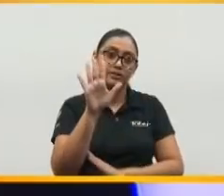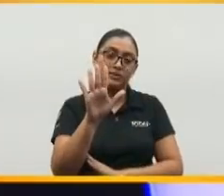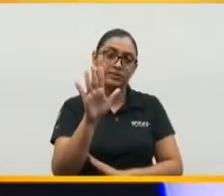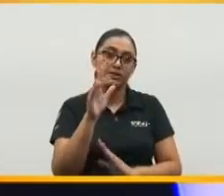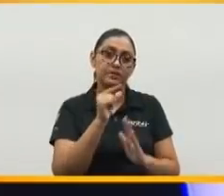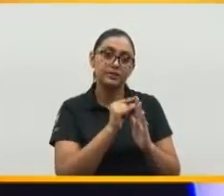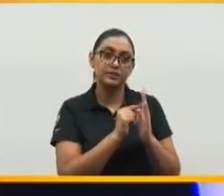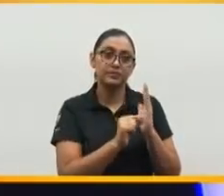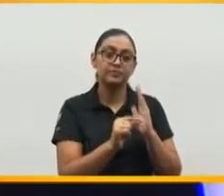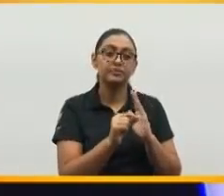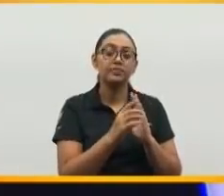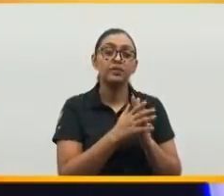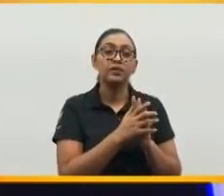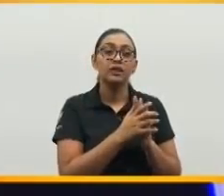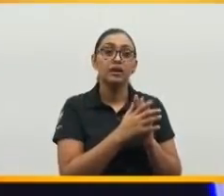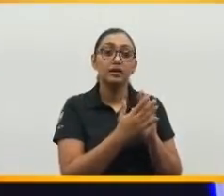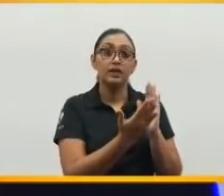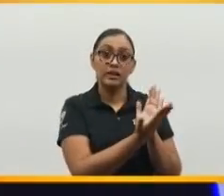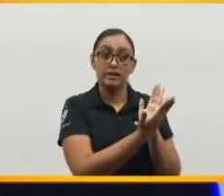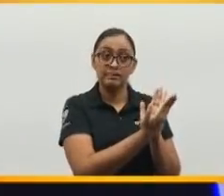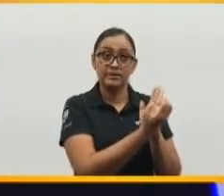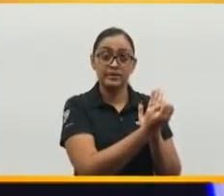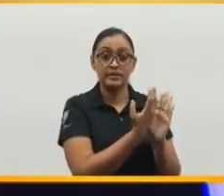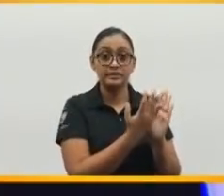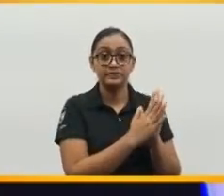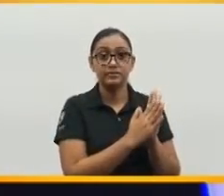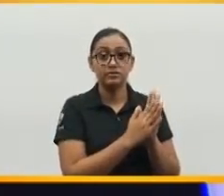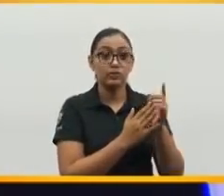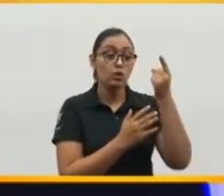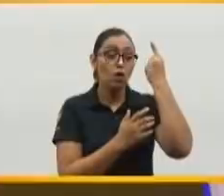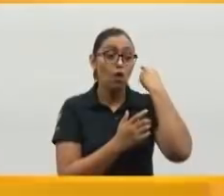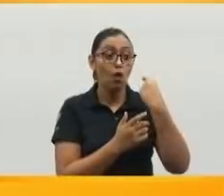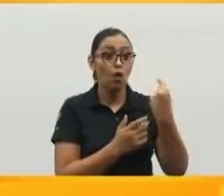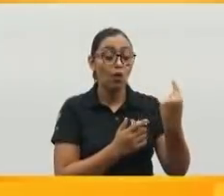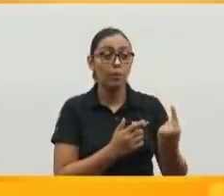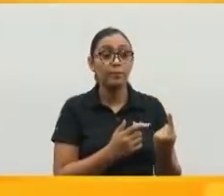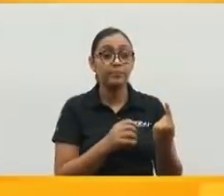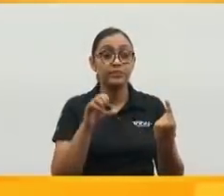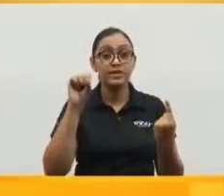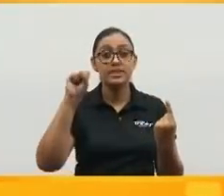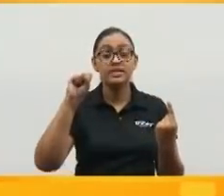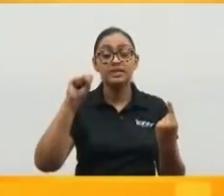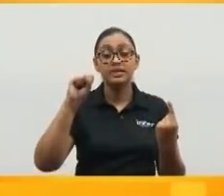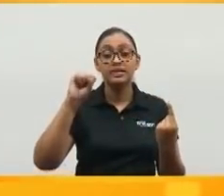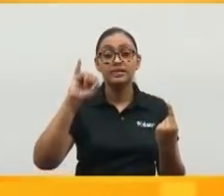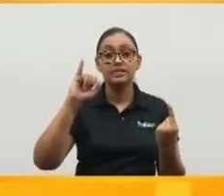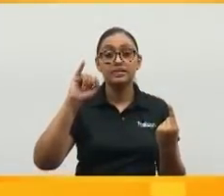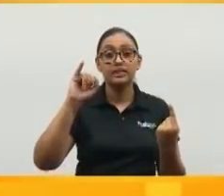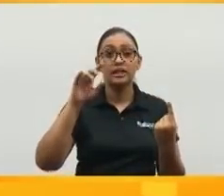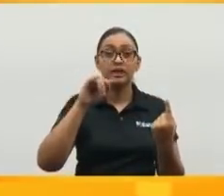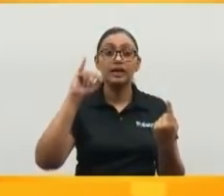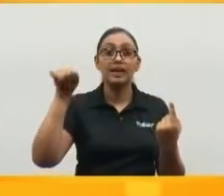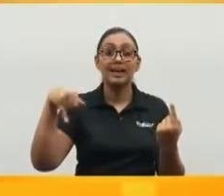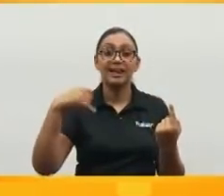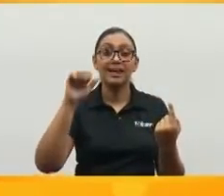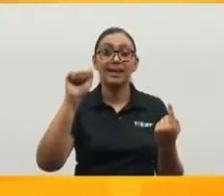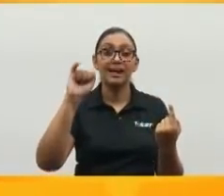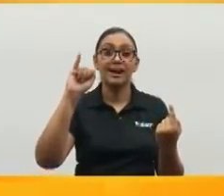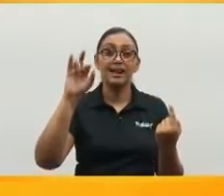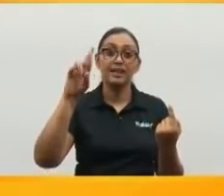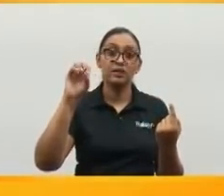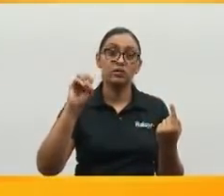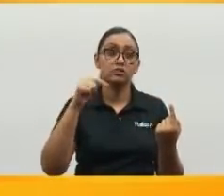de los principales de la sinagoga. Aquí está hablando del señor llamado Jairo. ¿Y sabe qué hizo Jairo? Reconoció que